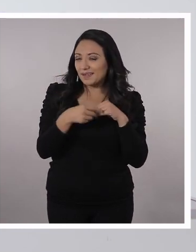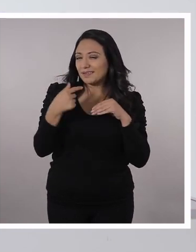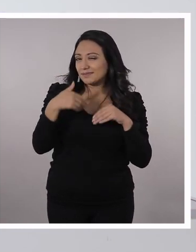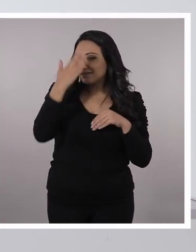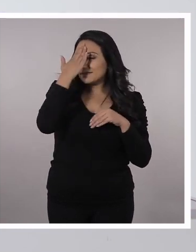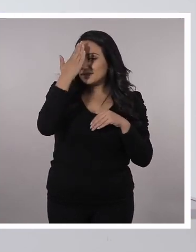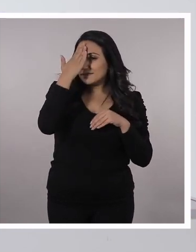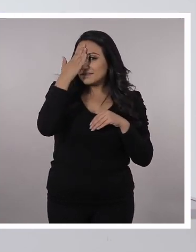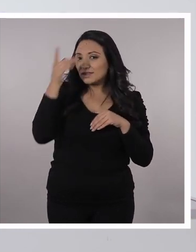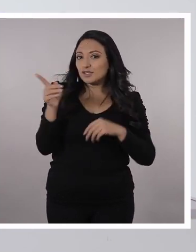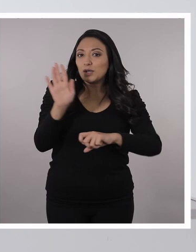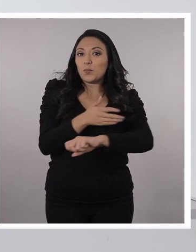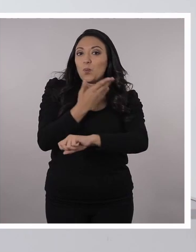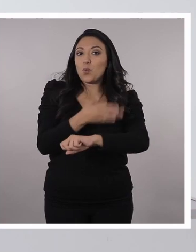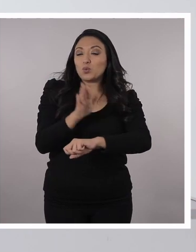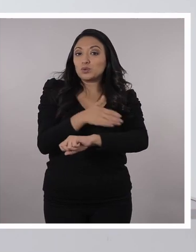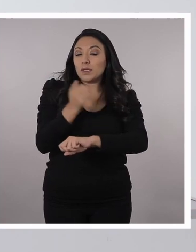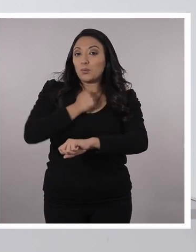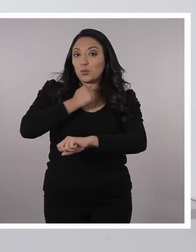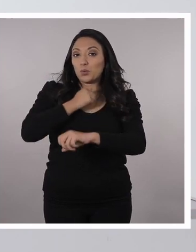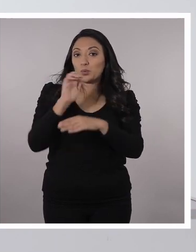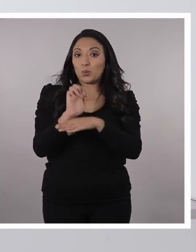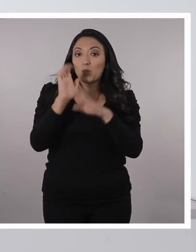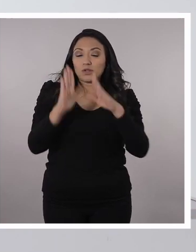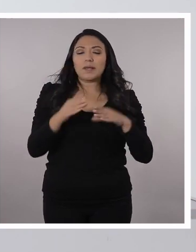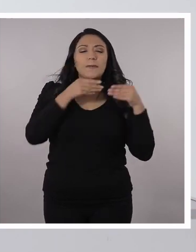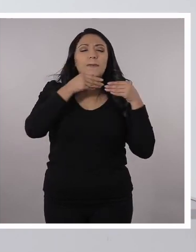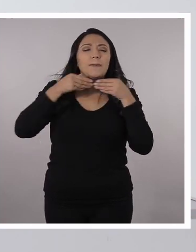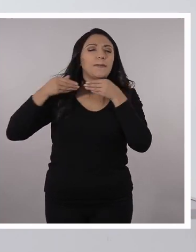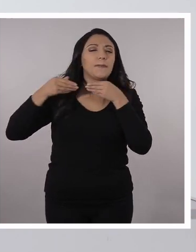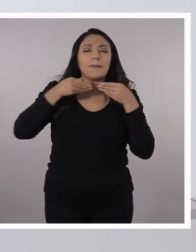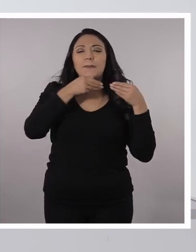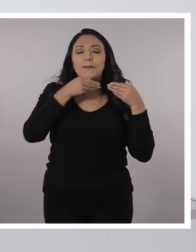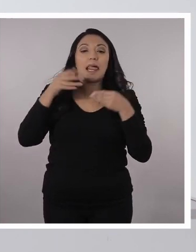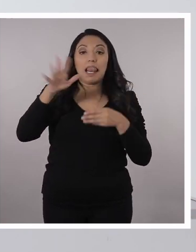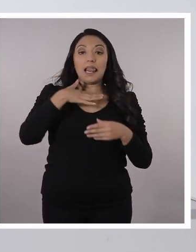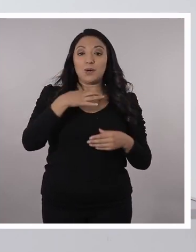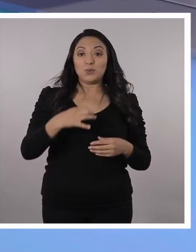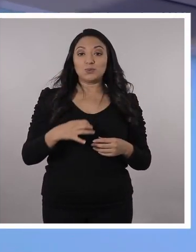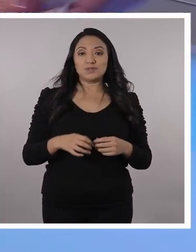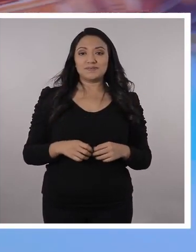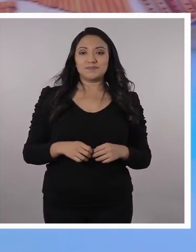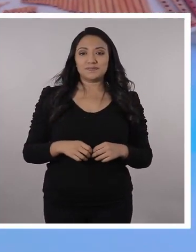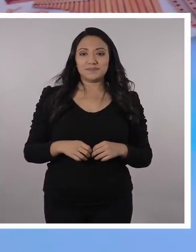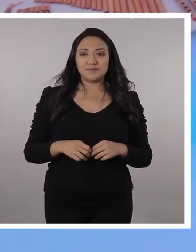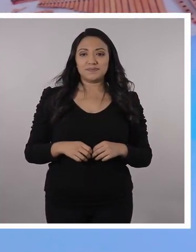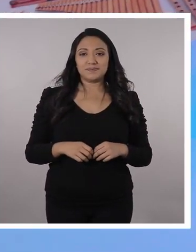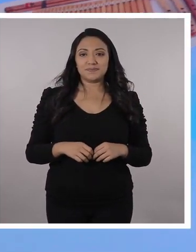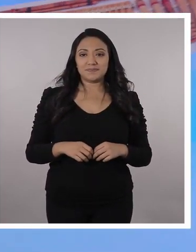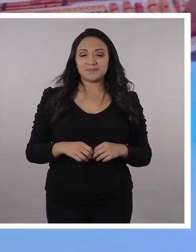Además, yo sé que le encanta la música andina y los instrumentos musicales.